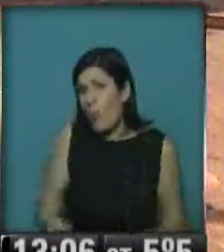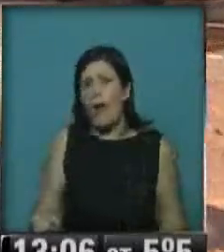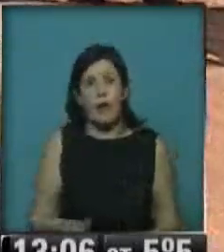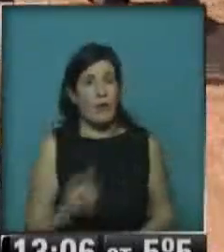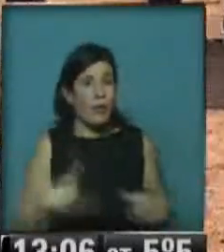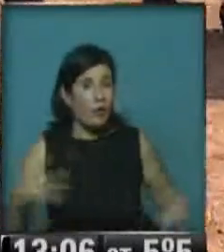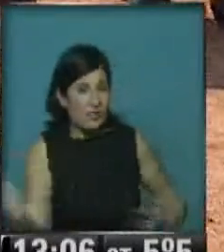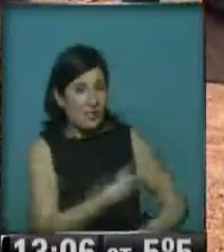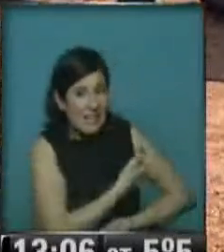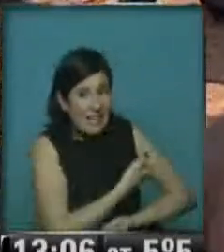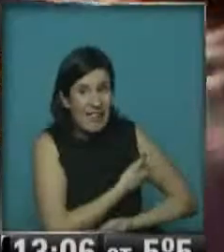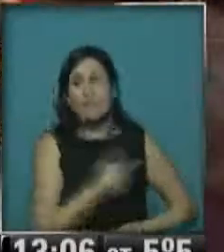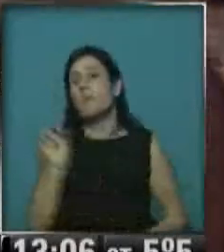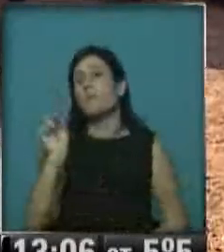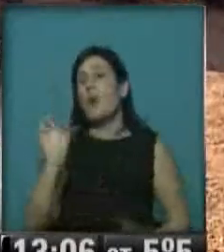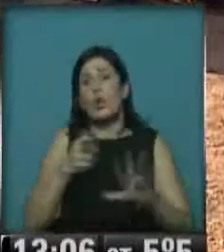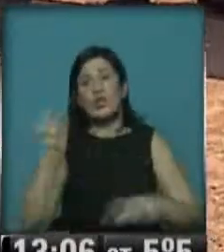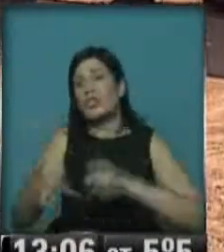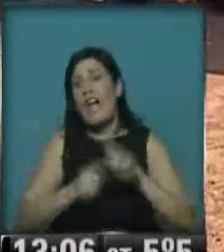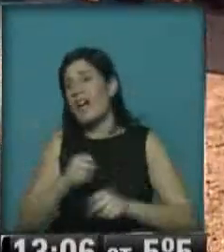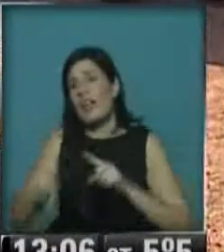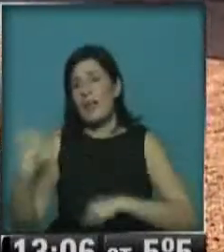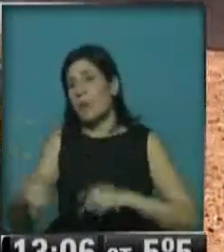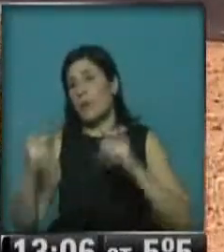¿Hicieron a tiempo a sacarlas? Un poquito, poca cosa, y después